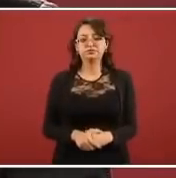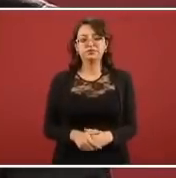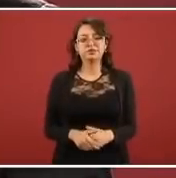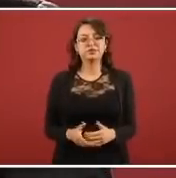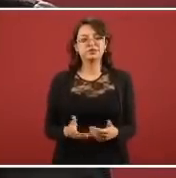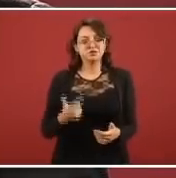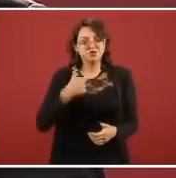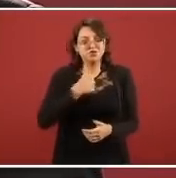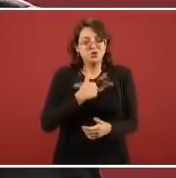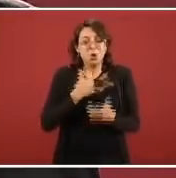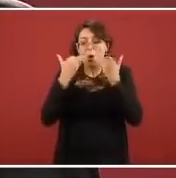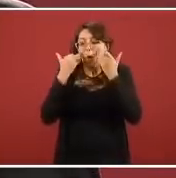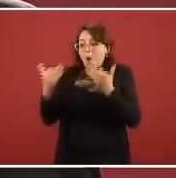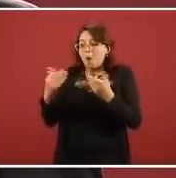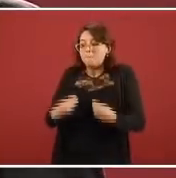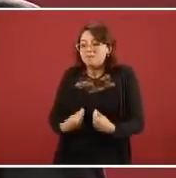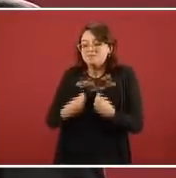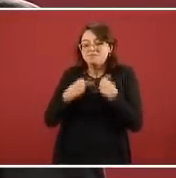nosotros?